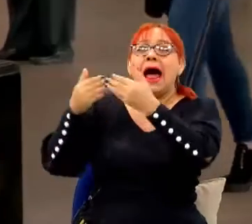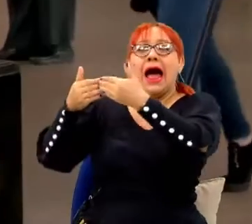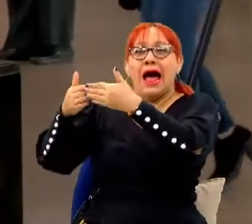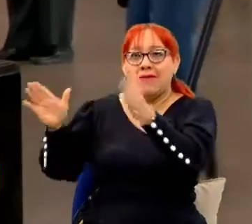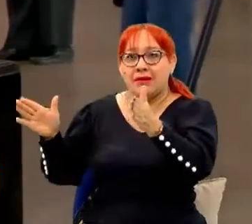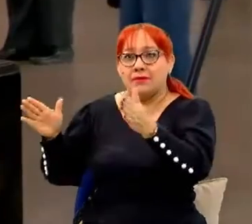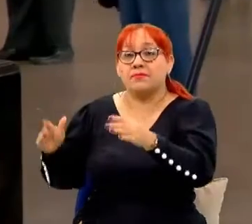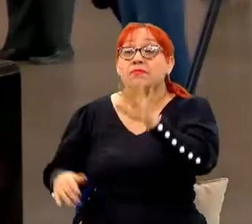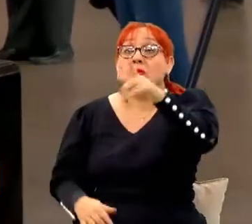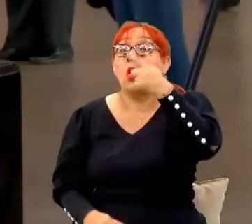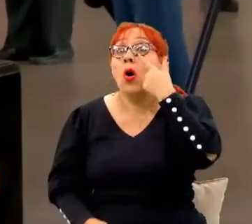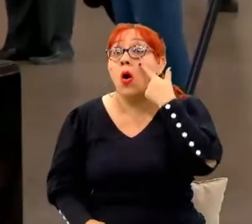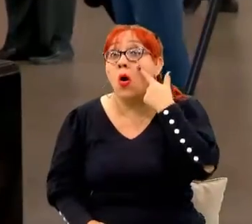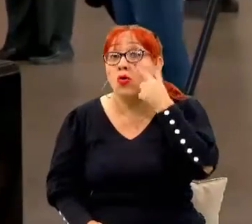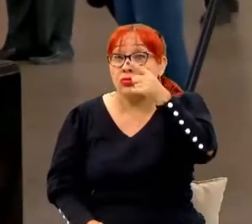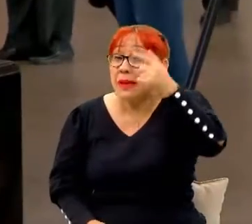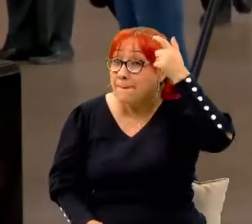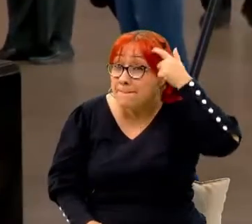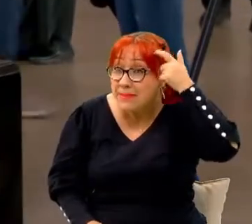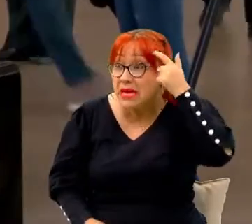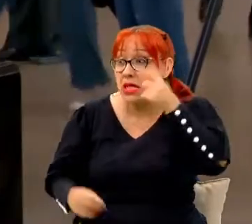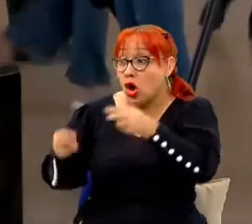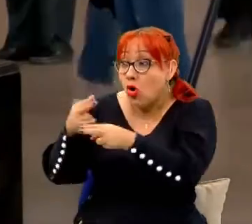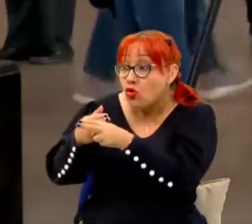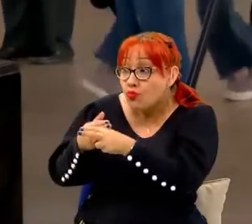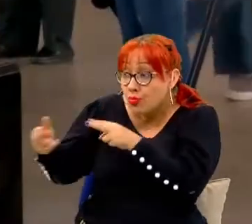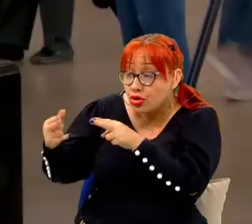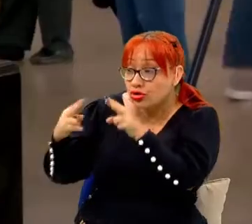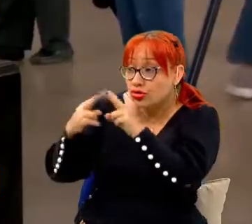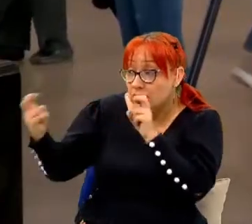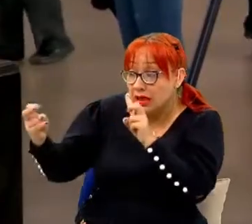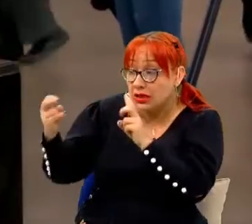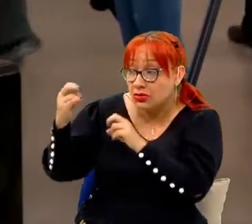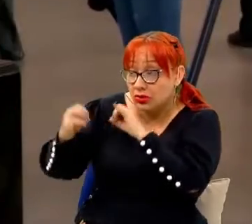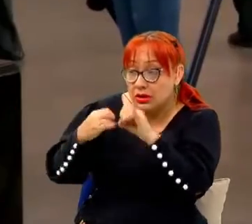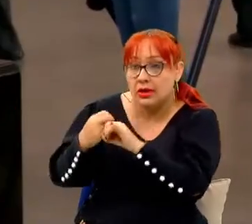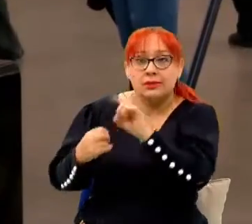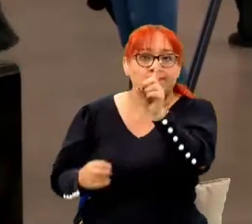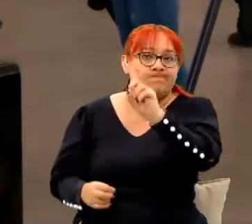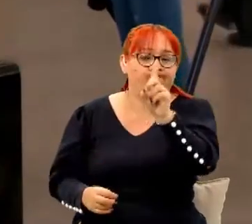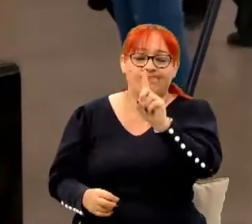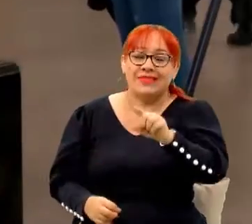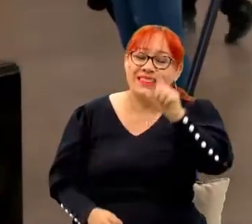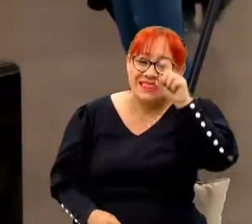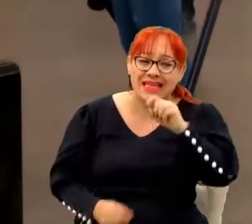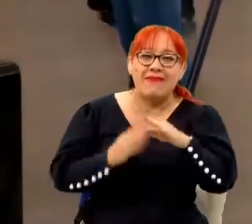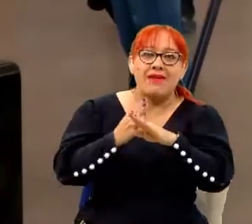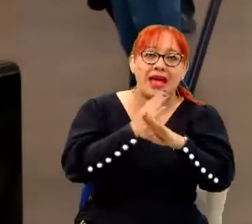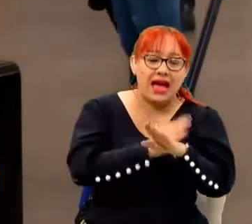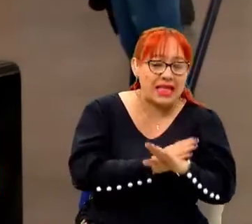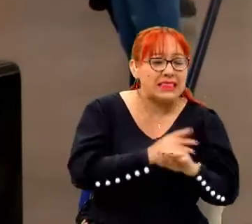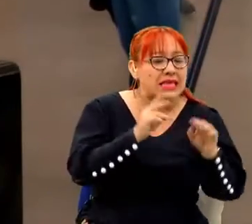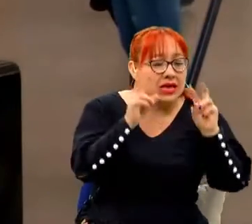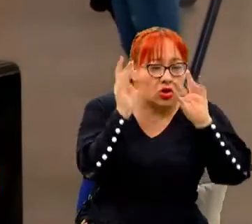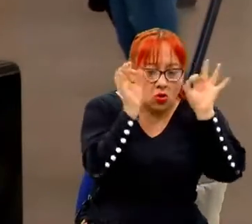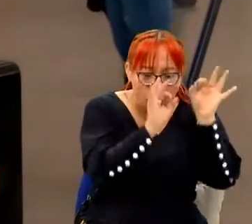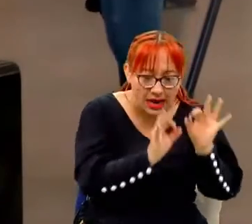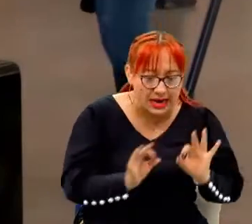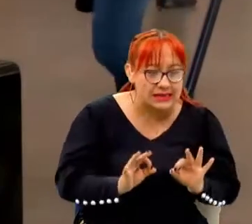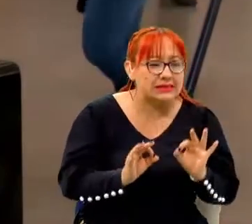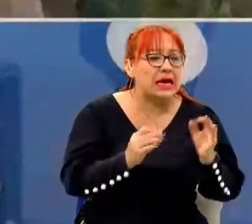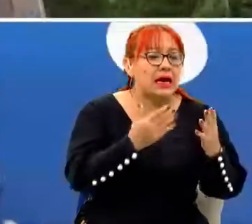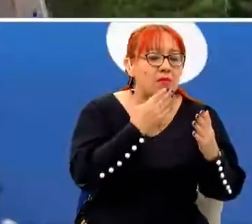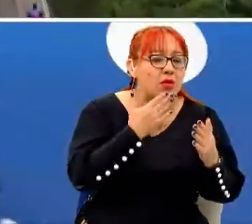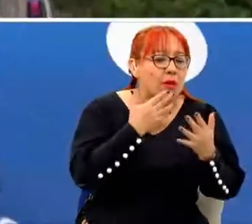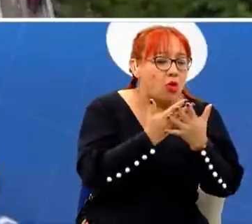frontera no se abrirá a corto plazo, y eso se debe a las condiciones que deben tener entre ambos países, bien sea en temas de exportación, en temas de